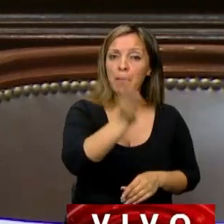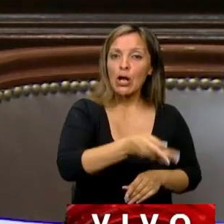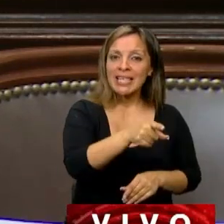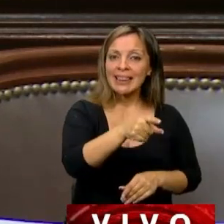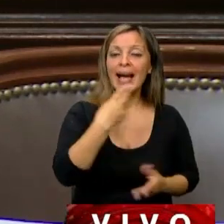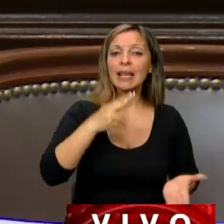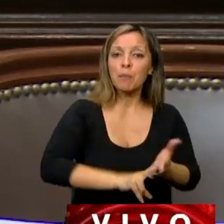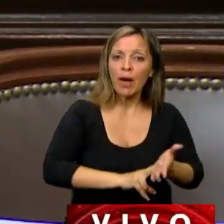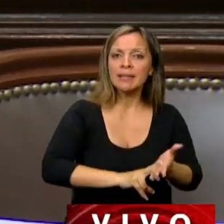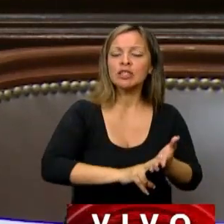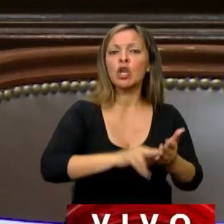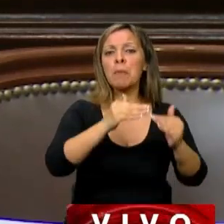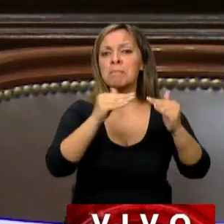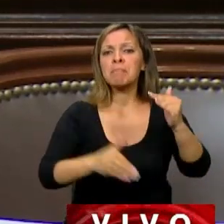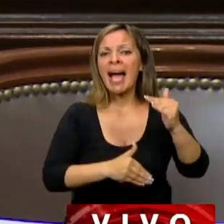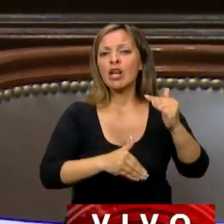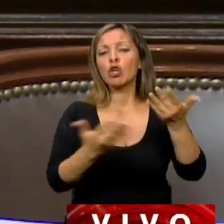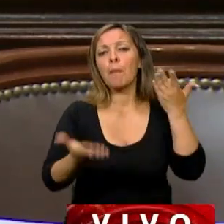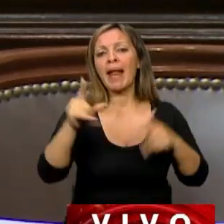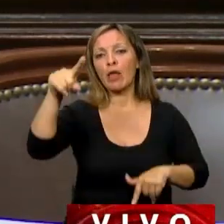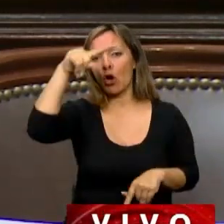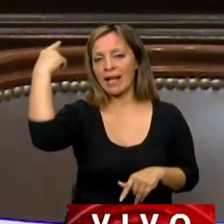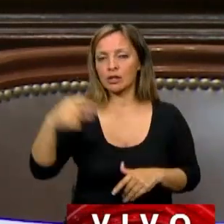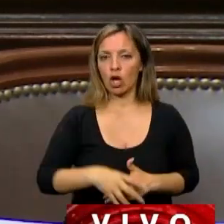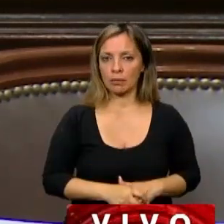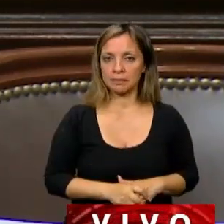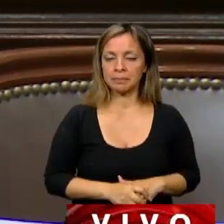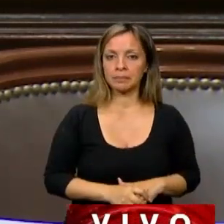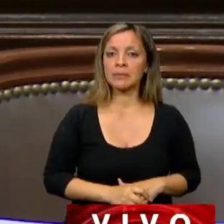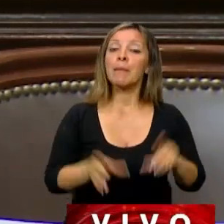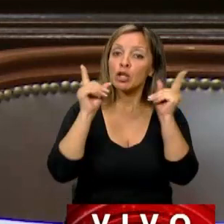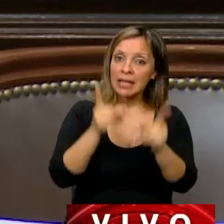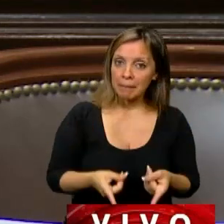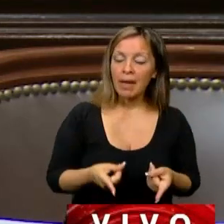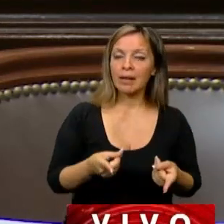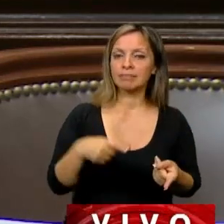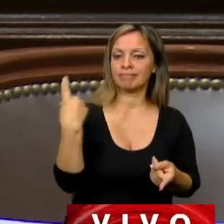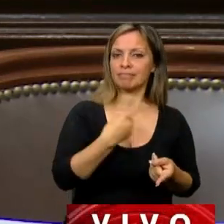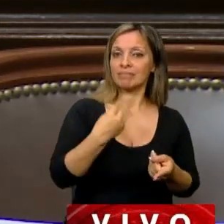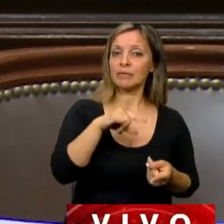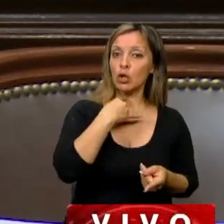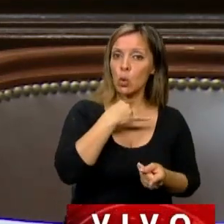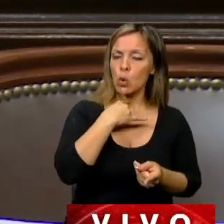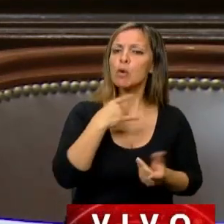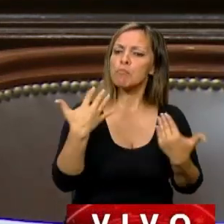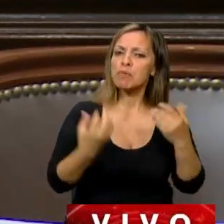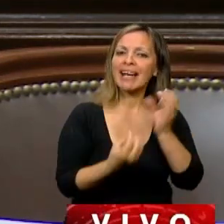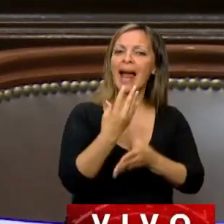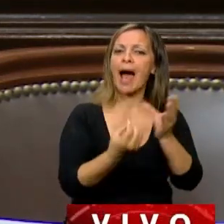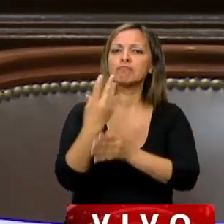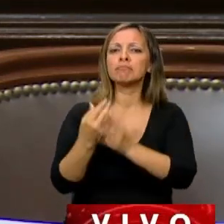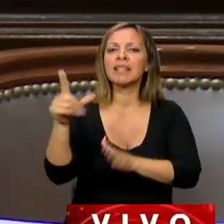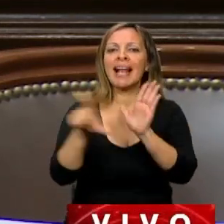impositivas en la provincia estamos por debajo de la media nacional. Pero además de eso, hemos tenido la capacidad de generar leyes